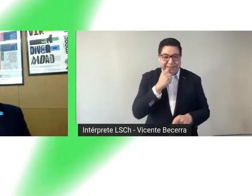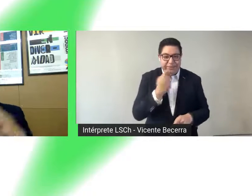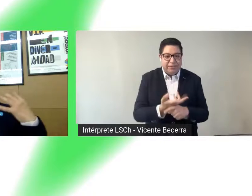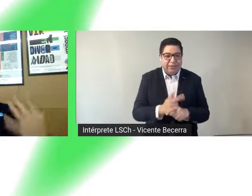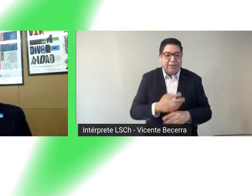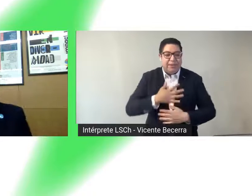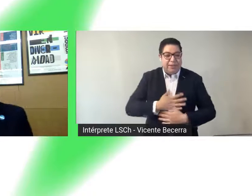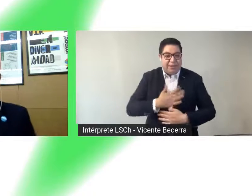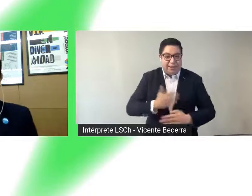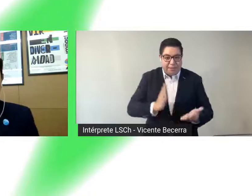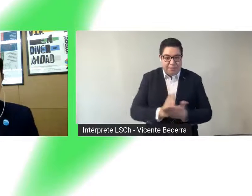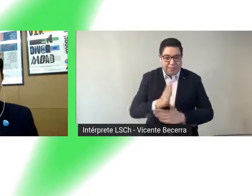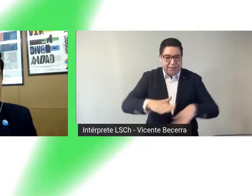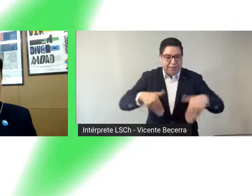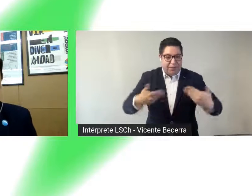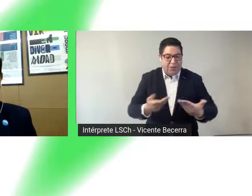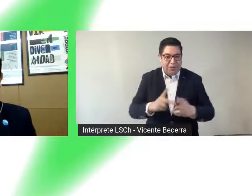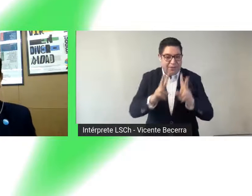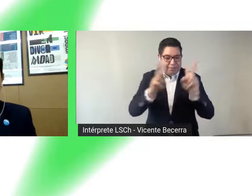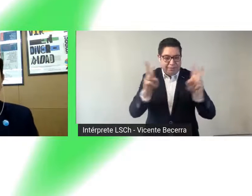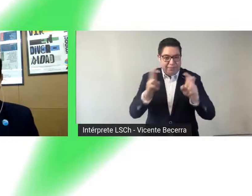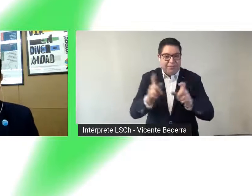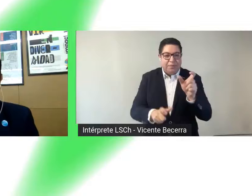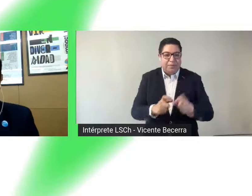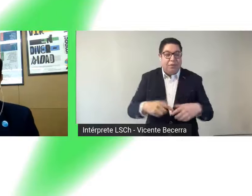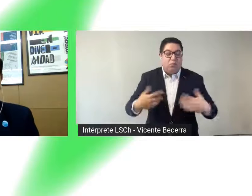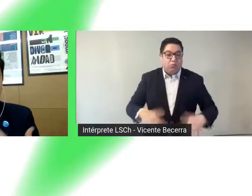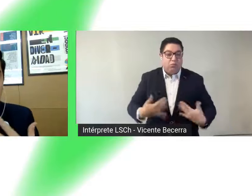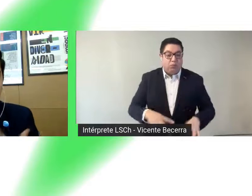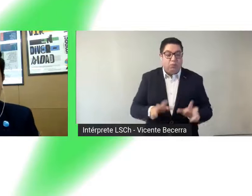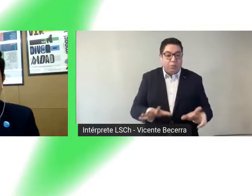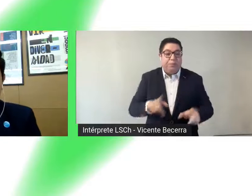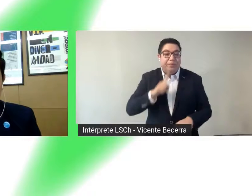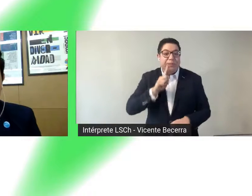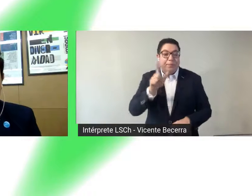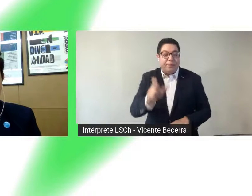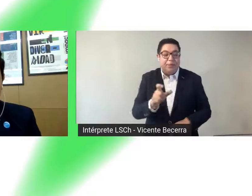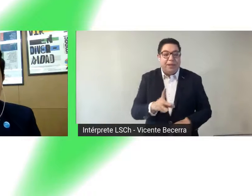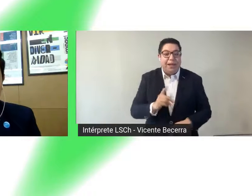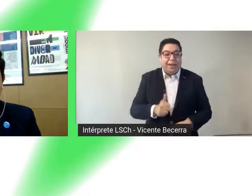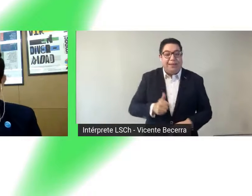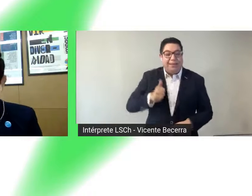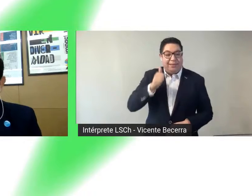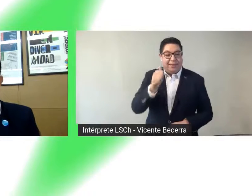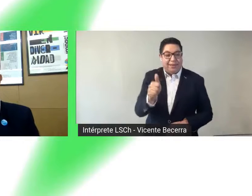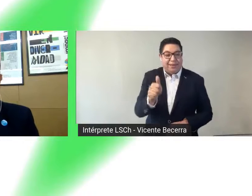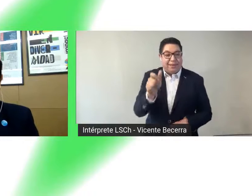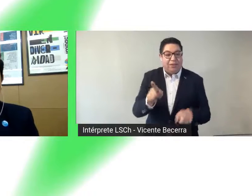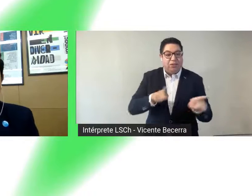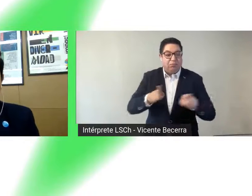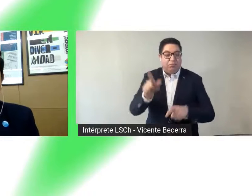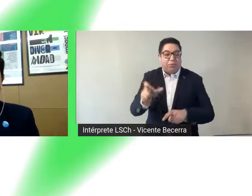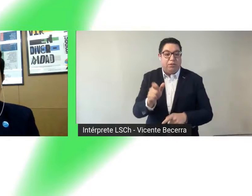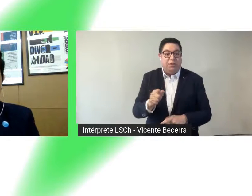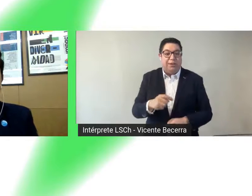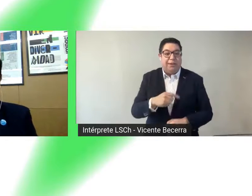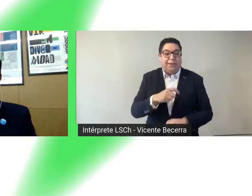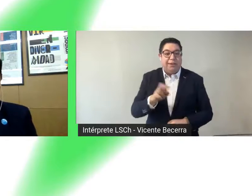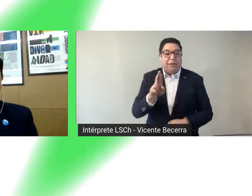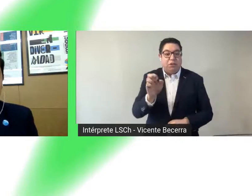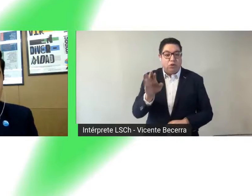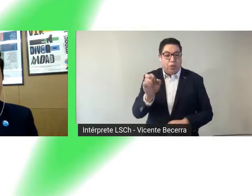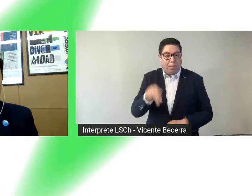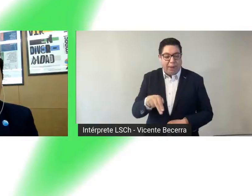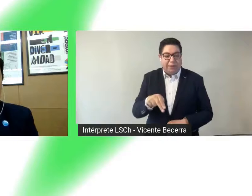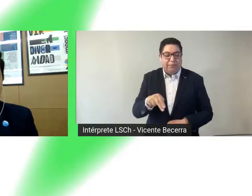el pase para partir este gran evento al director ejecutivo del Laboratorio de Gobierno, a Roman Josif,